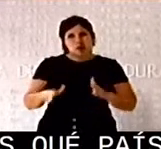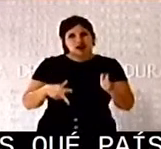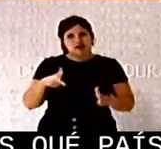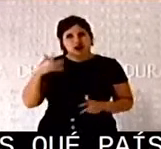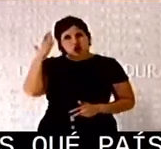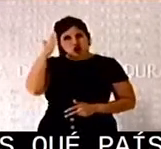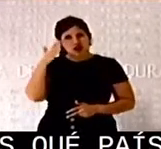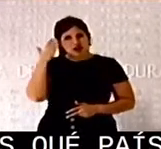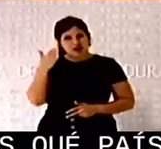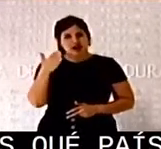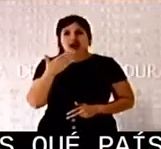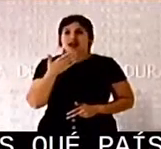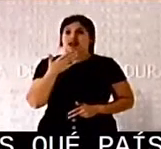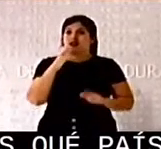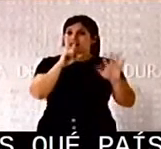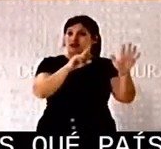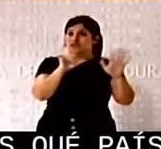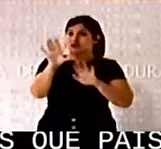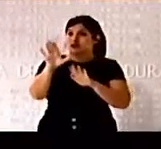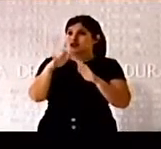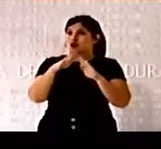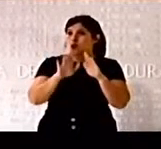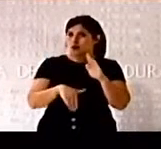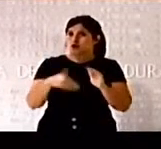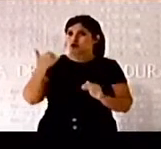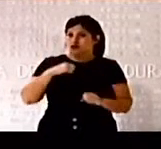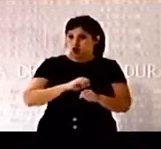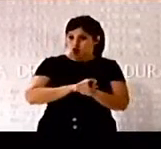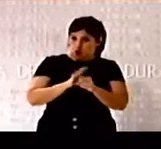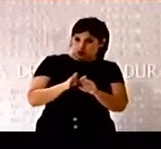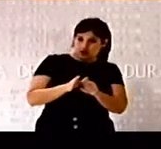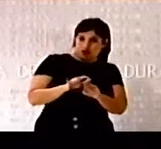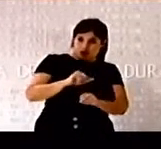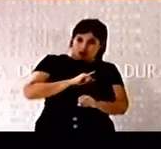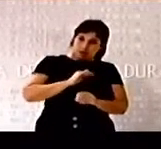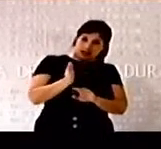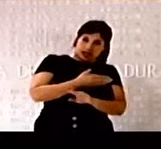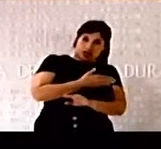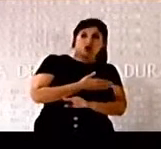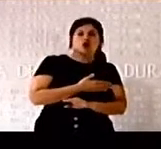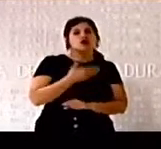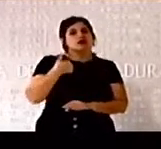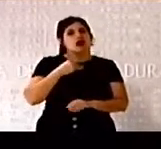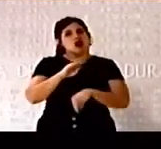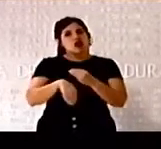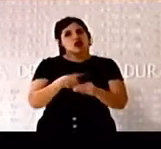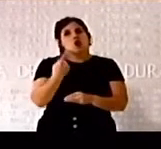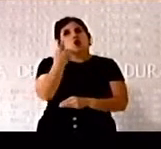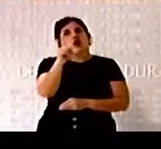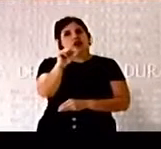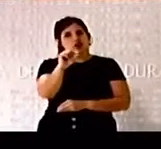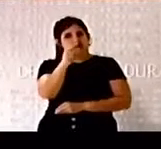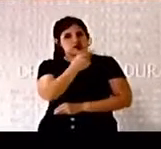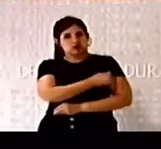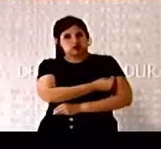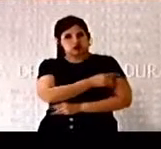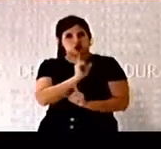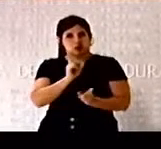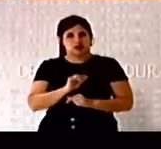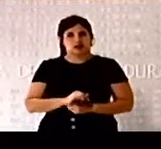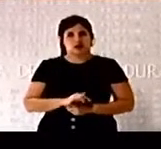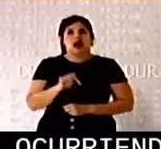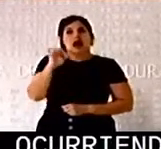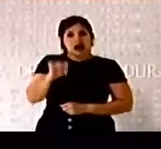de 65 años que han pasado ya la enfermedad, les están administrando una única dosis. No sé si esto está ocurriendo